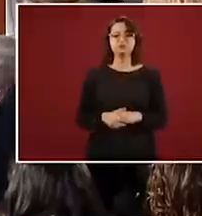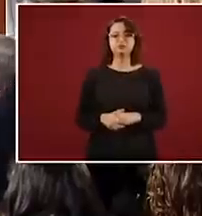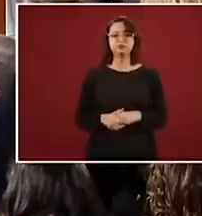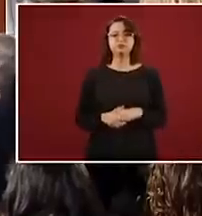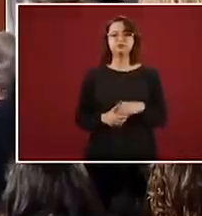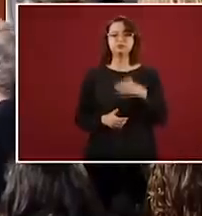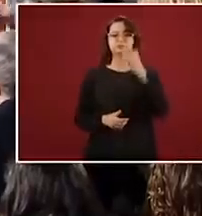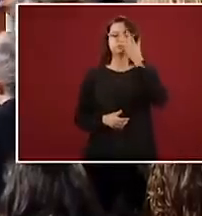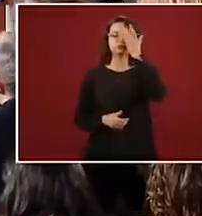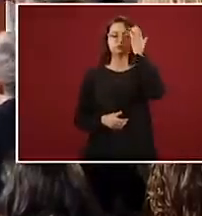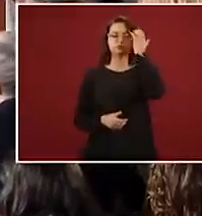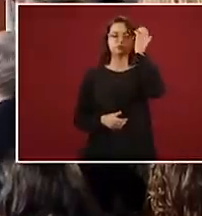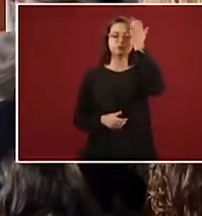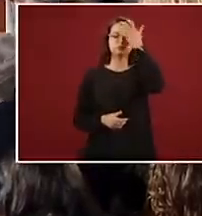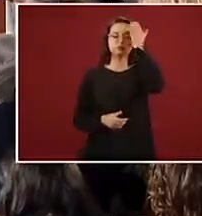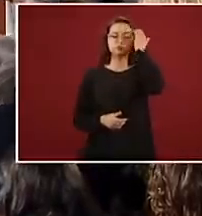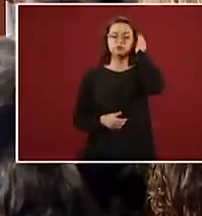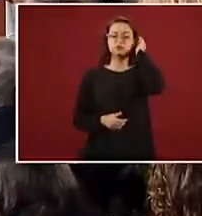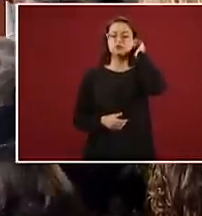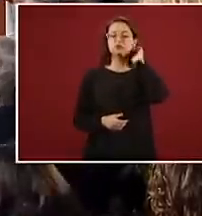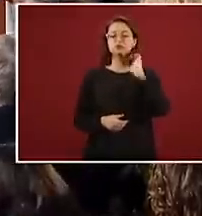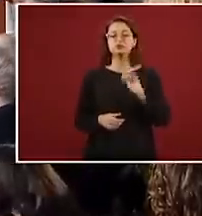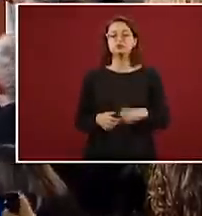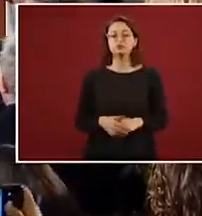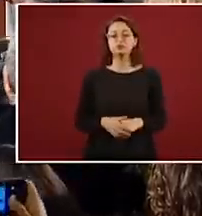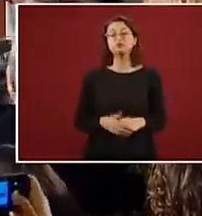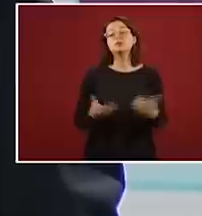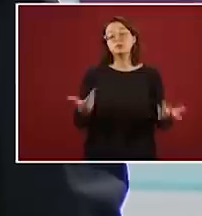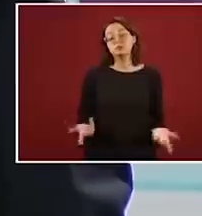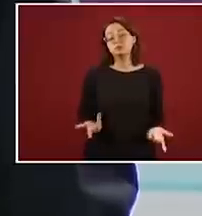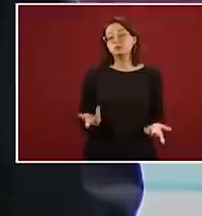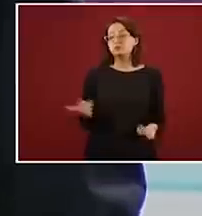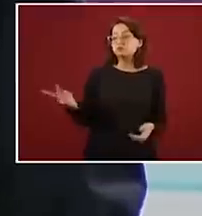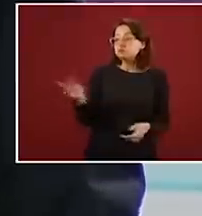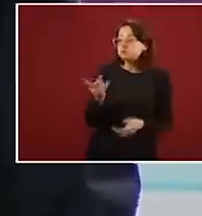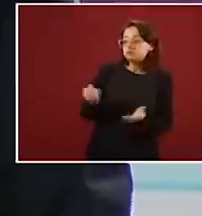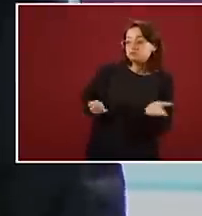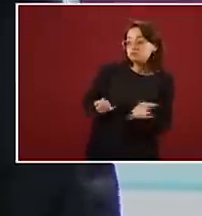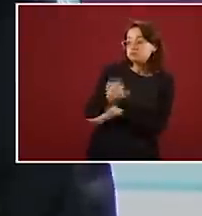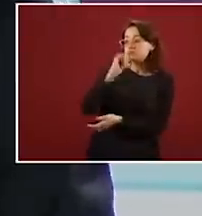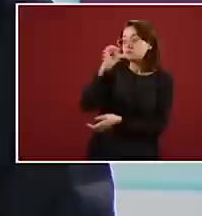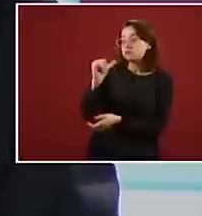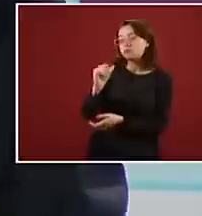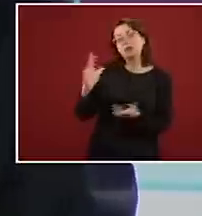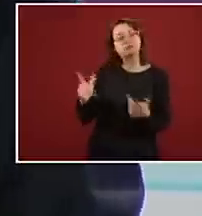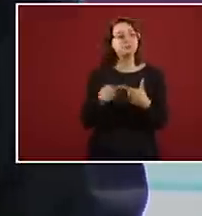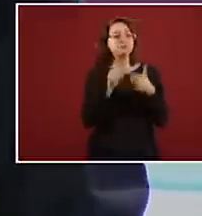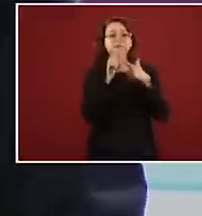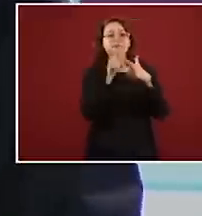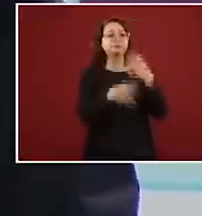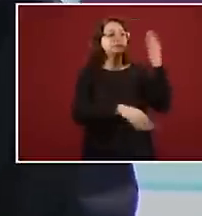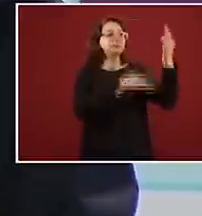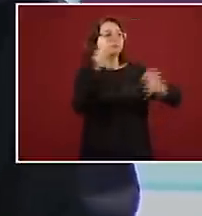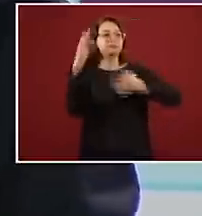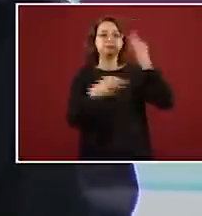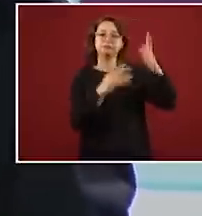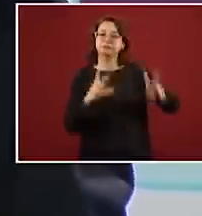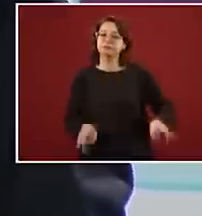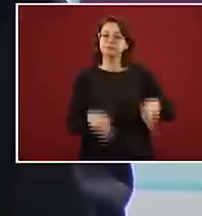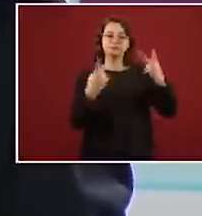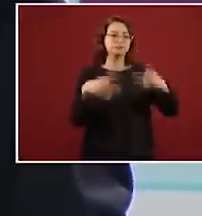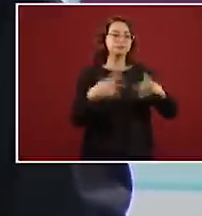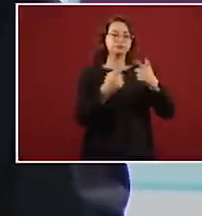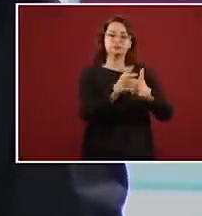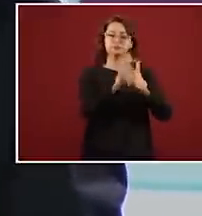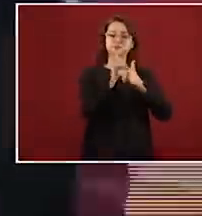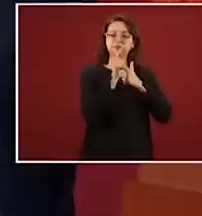Por lo tanto, vamos a relanzar el esfuerzo de venta y por ello el gobierno mexicano también ha decidido